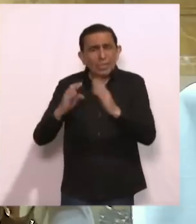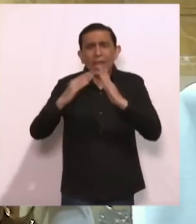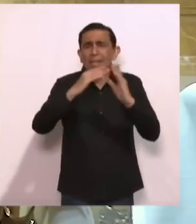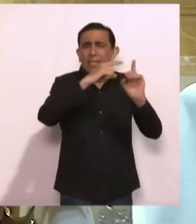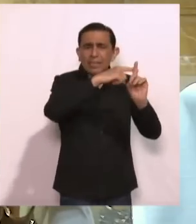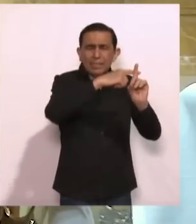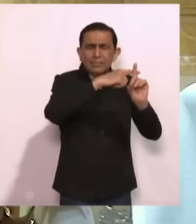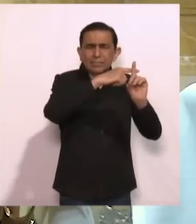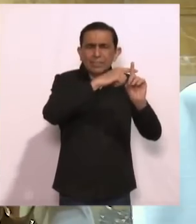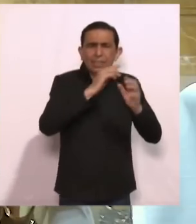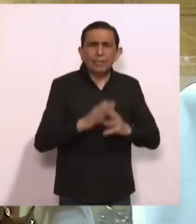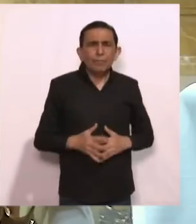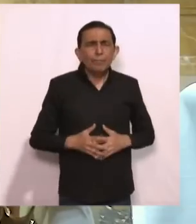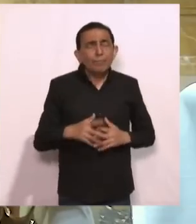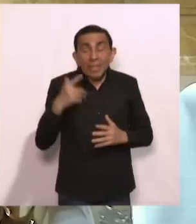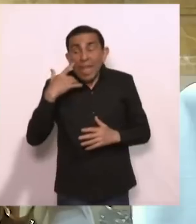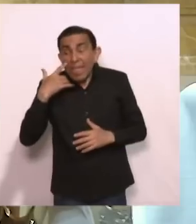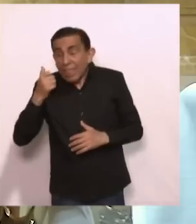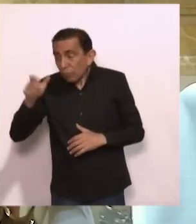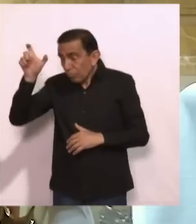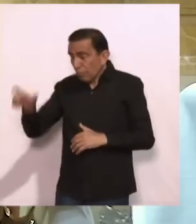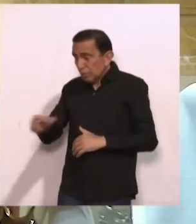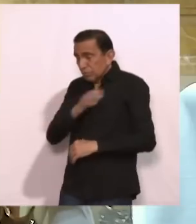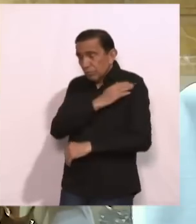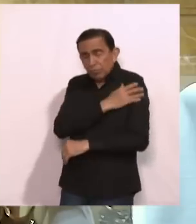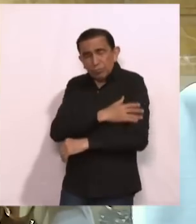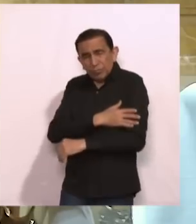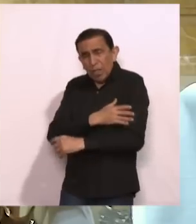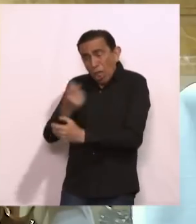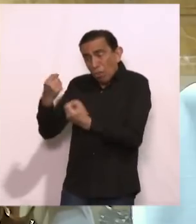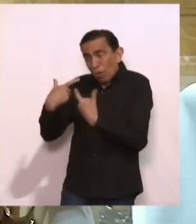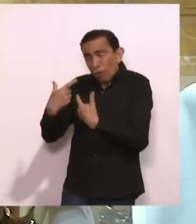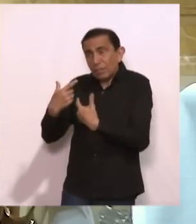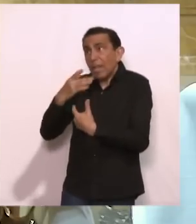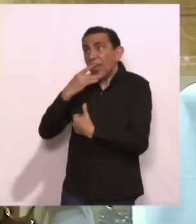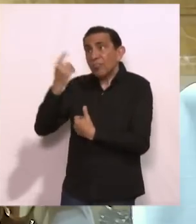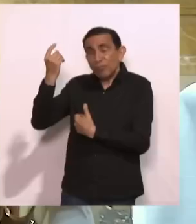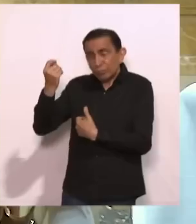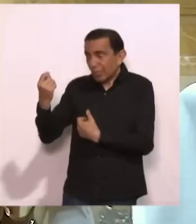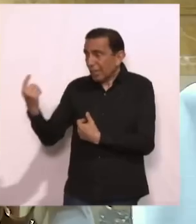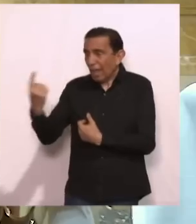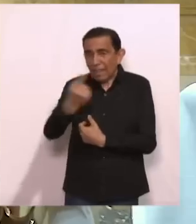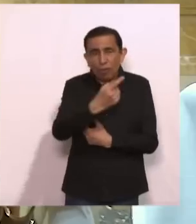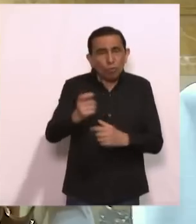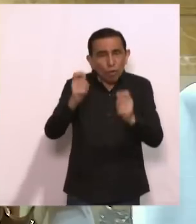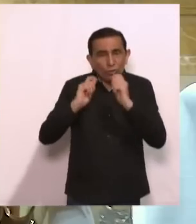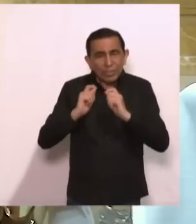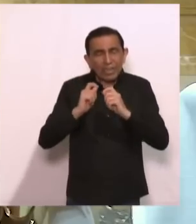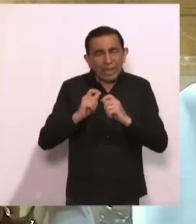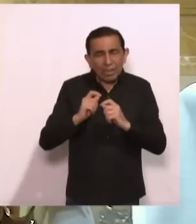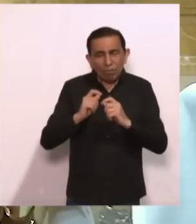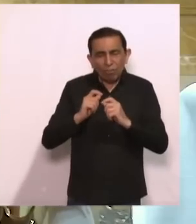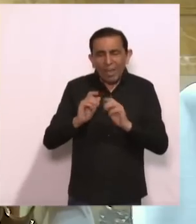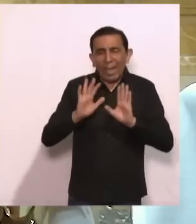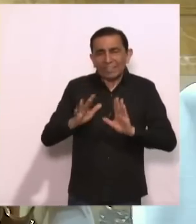que descubra en ellos los dones que Dios les ha regalado para la